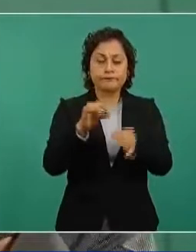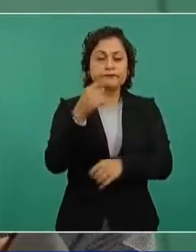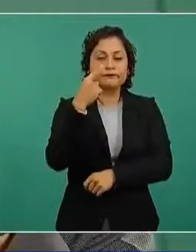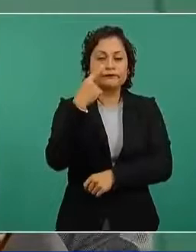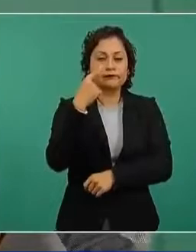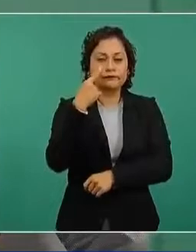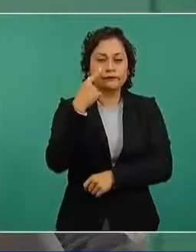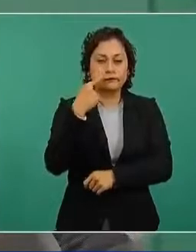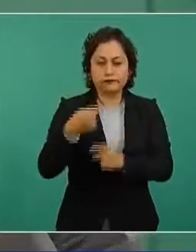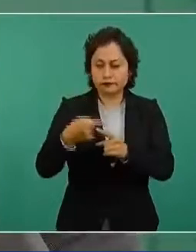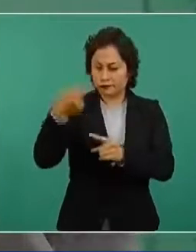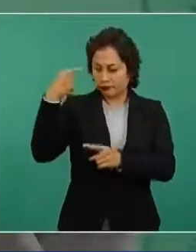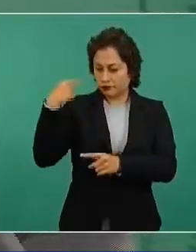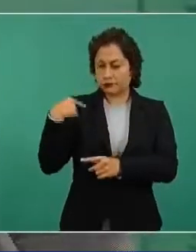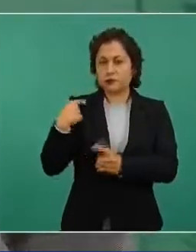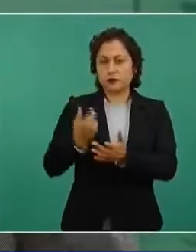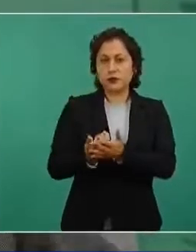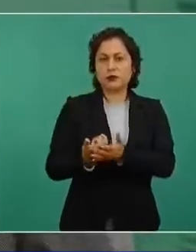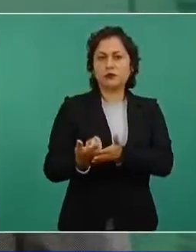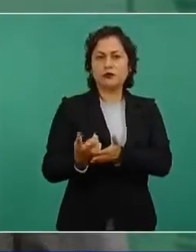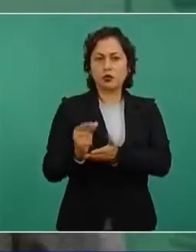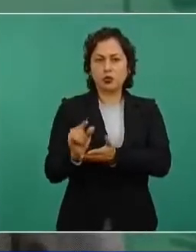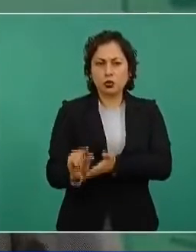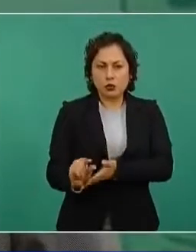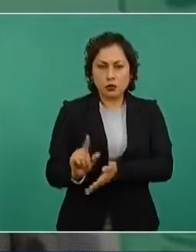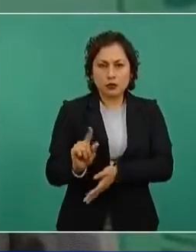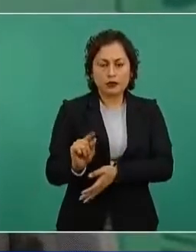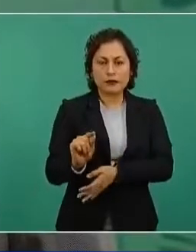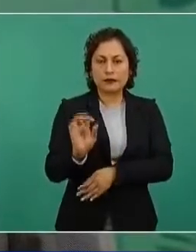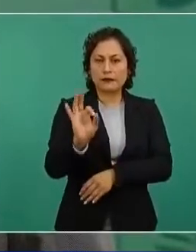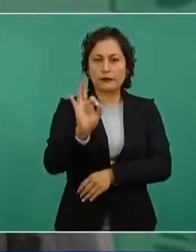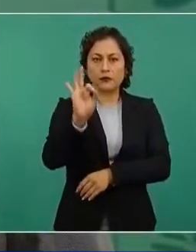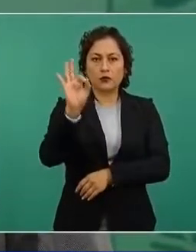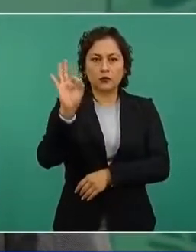70% de su poder adquisitivo.